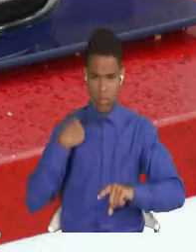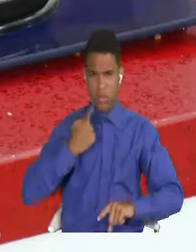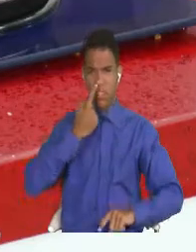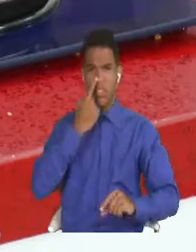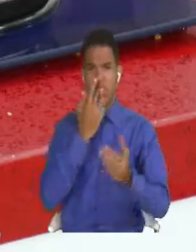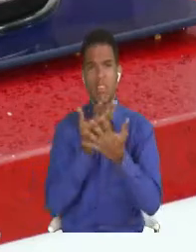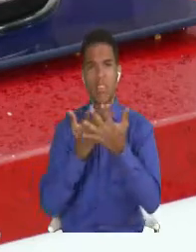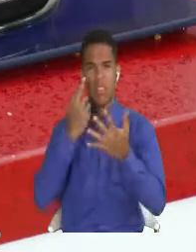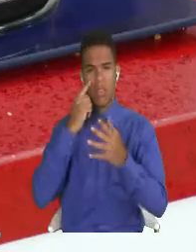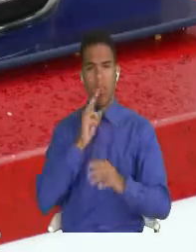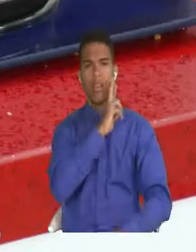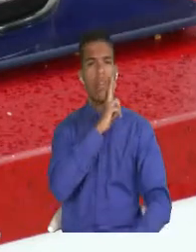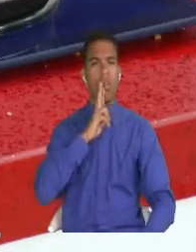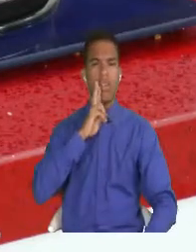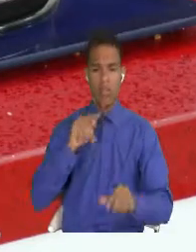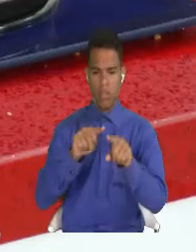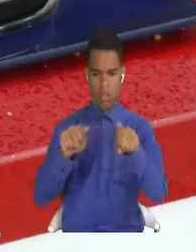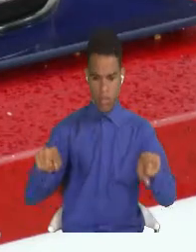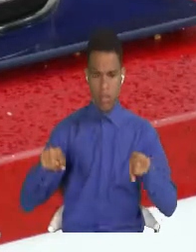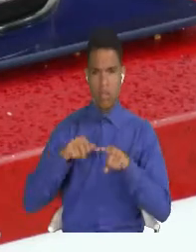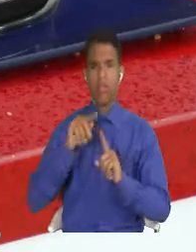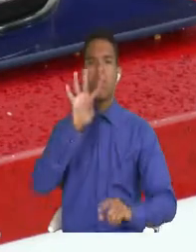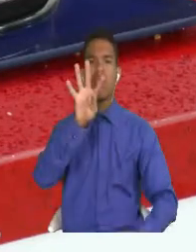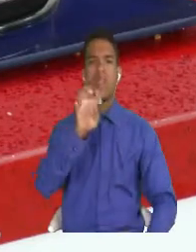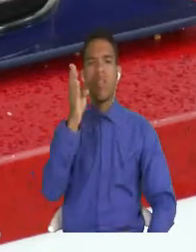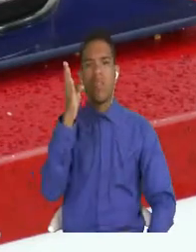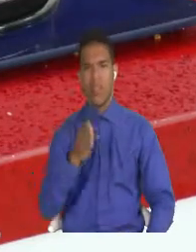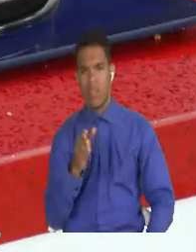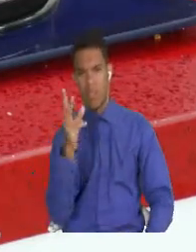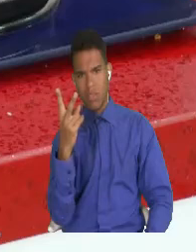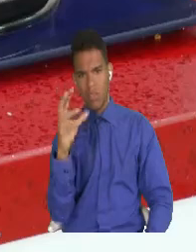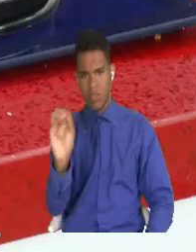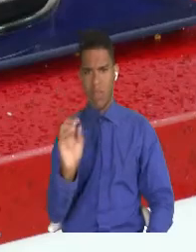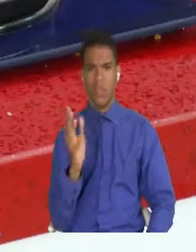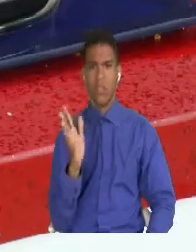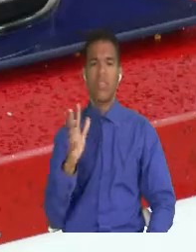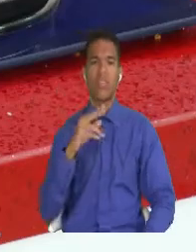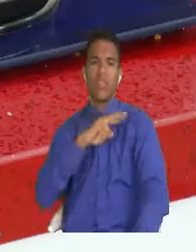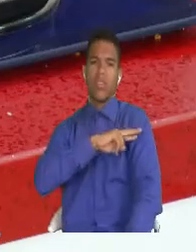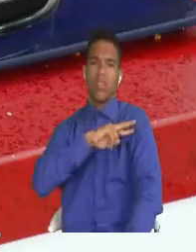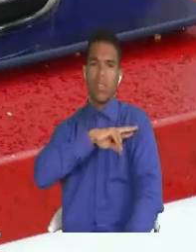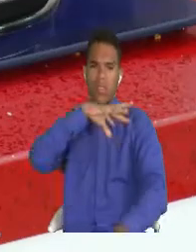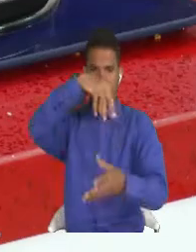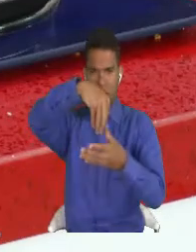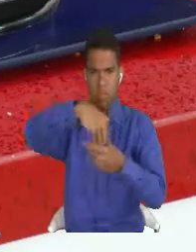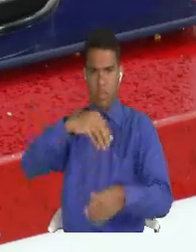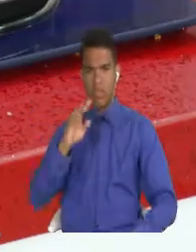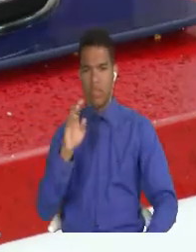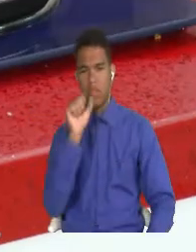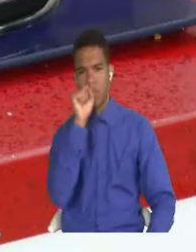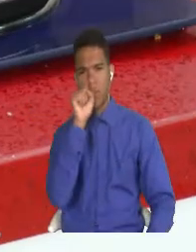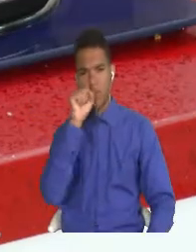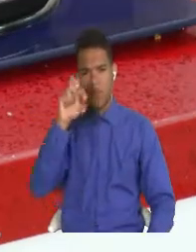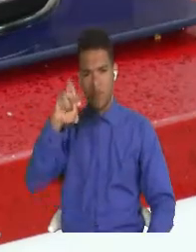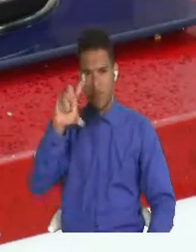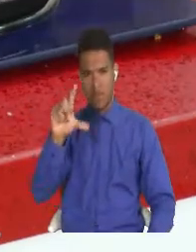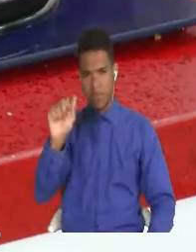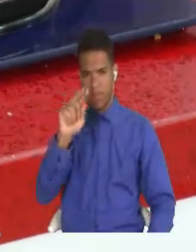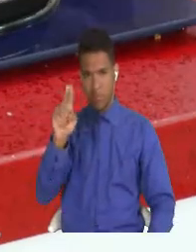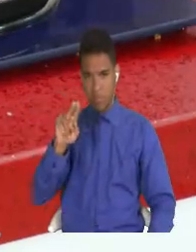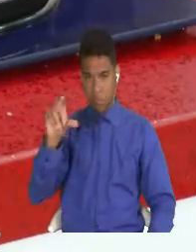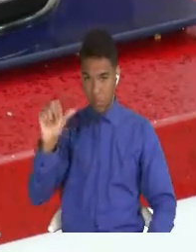su restaurante 920 Gourmet, ubicados en el Hotel Barranca Bermeja Plaza, para que ustedes vayan y degusten de estos ricos y deliciosos